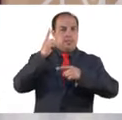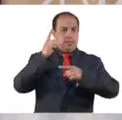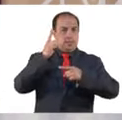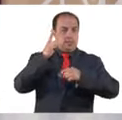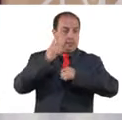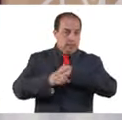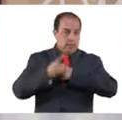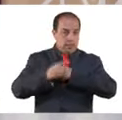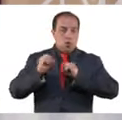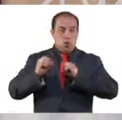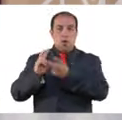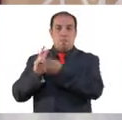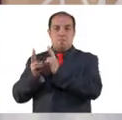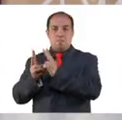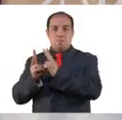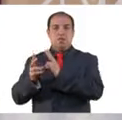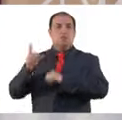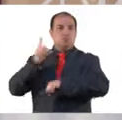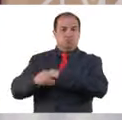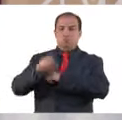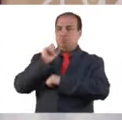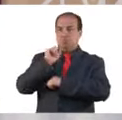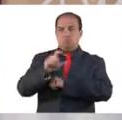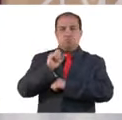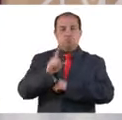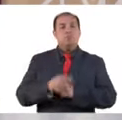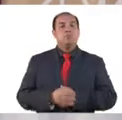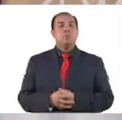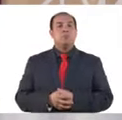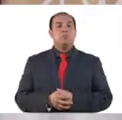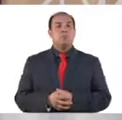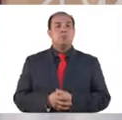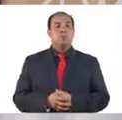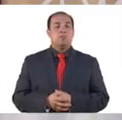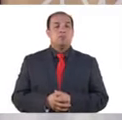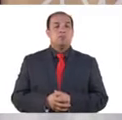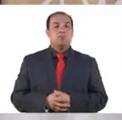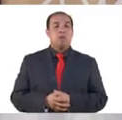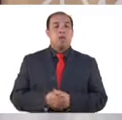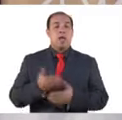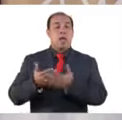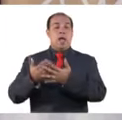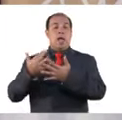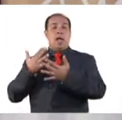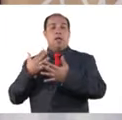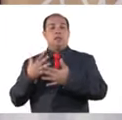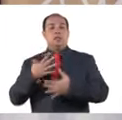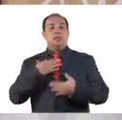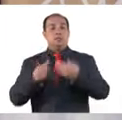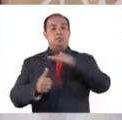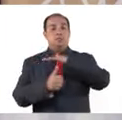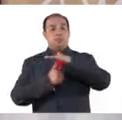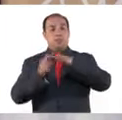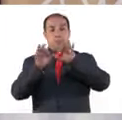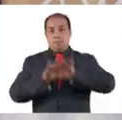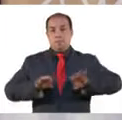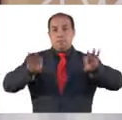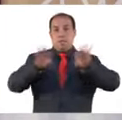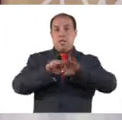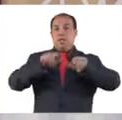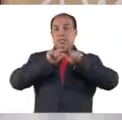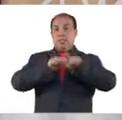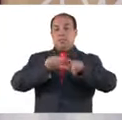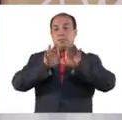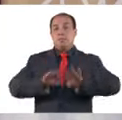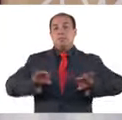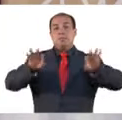cuando afecta a los vecinos. Pero fue muy importante en la pandemia y sigue siendo muy importante en la reactivación